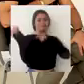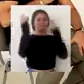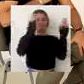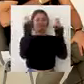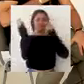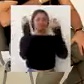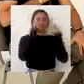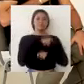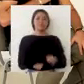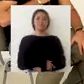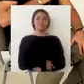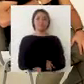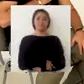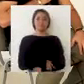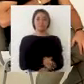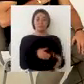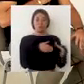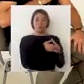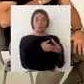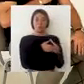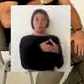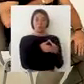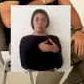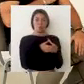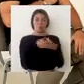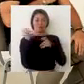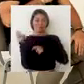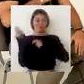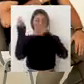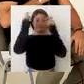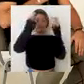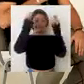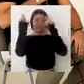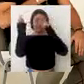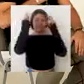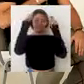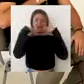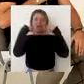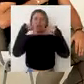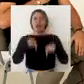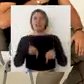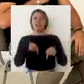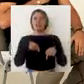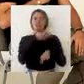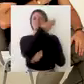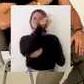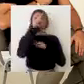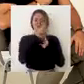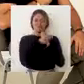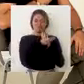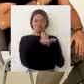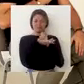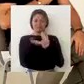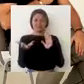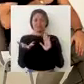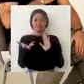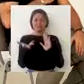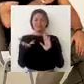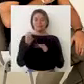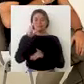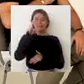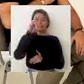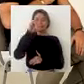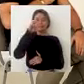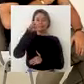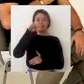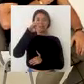Dentro del club de rol que tenemos con la biblioteca pública están los emisarios del rol. Ese es el nombre